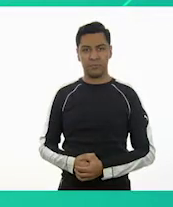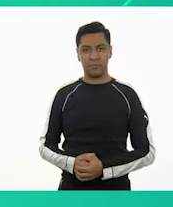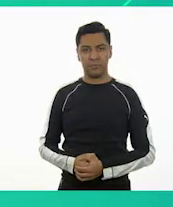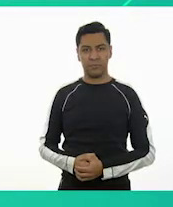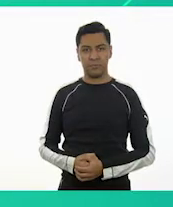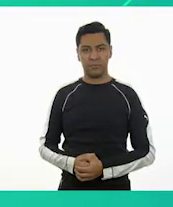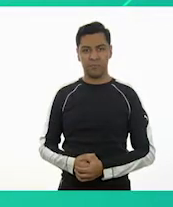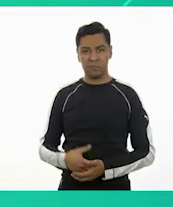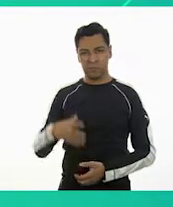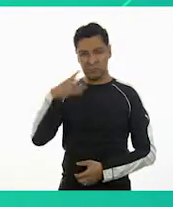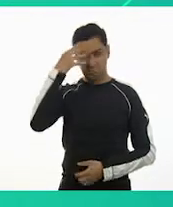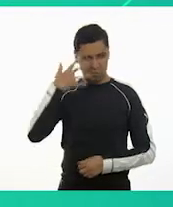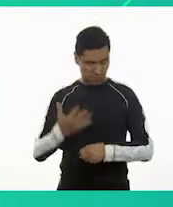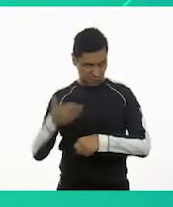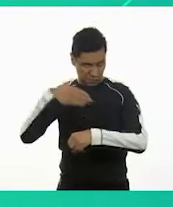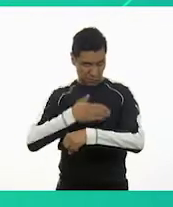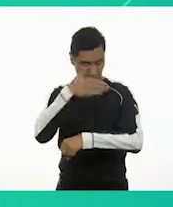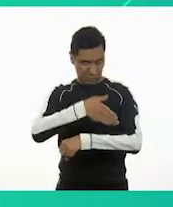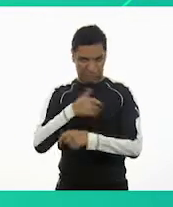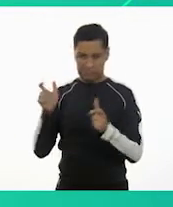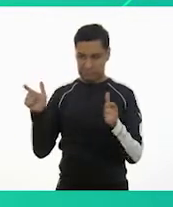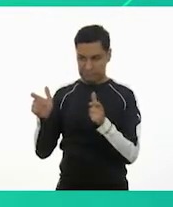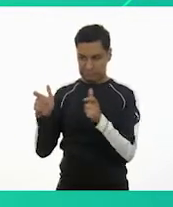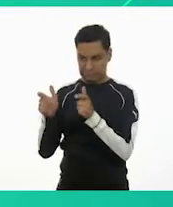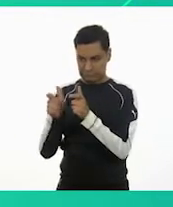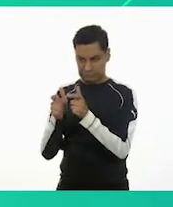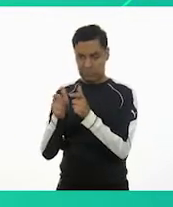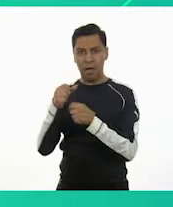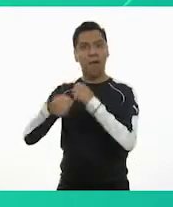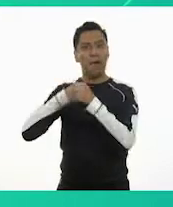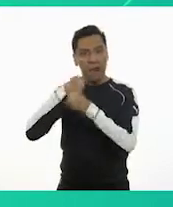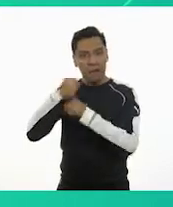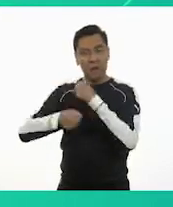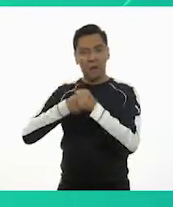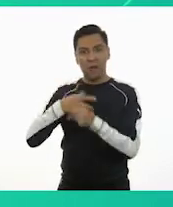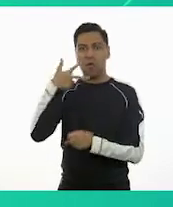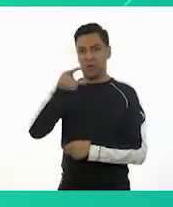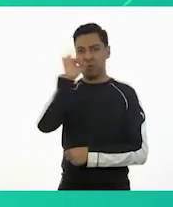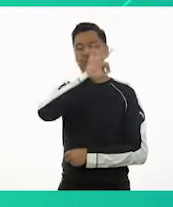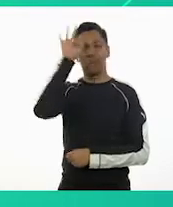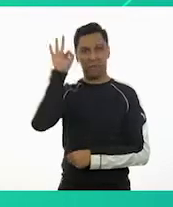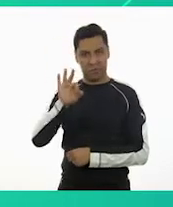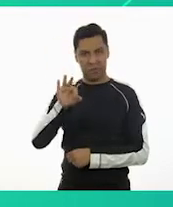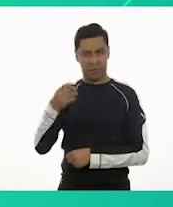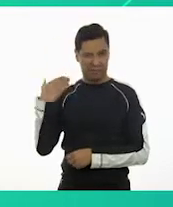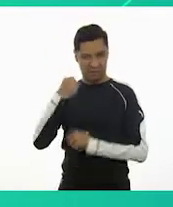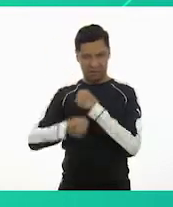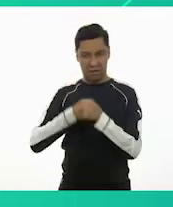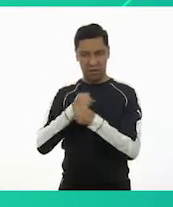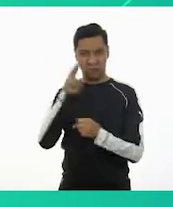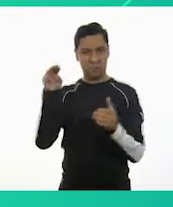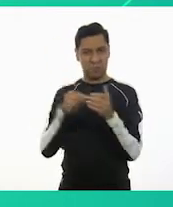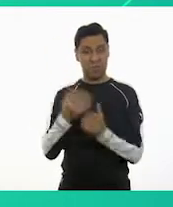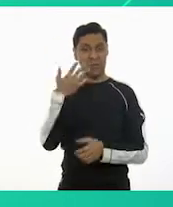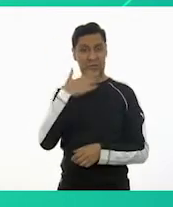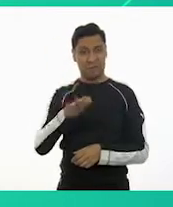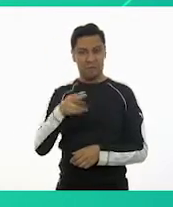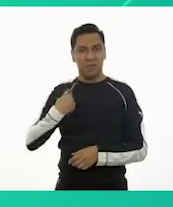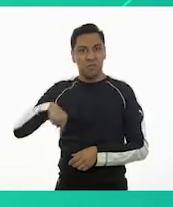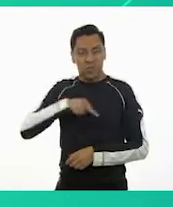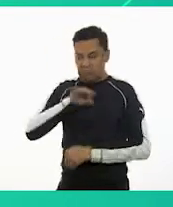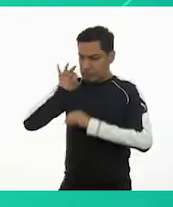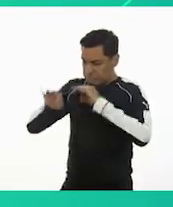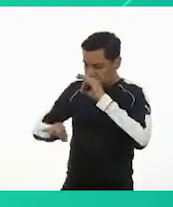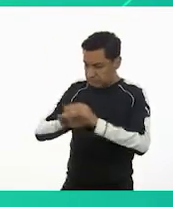La vaquita venía disminuyendo en 8% anual. Cerca del 2010 habíamos llegado con mucho trabajo con